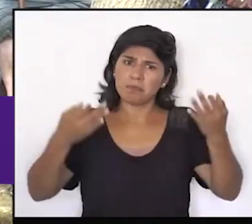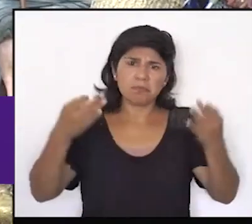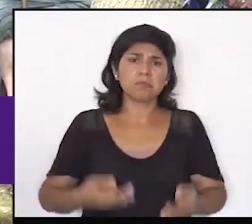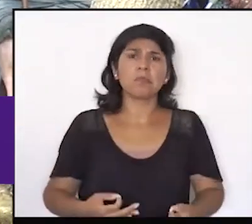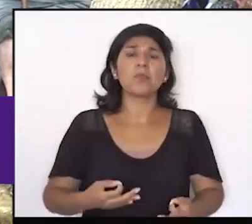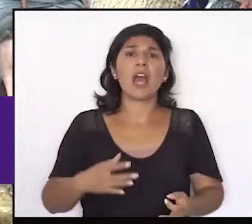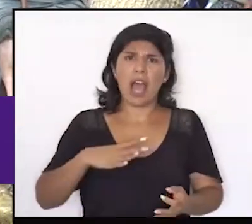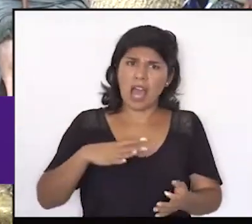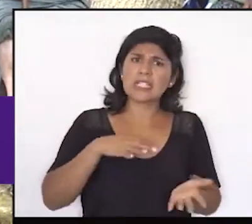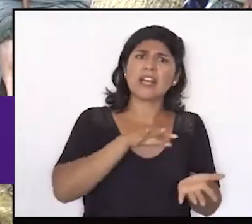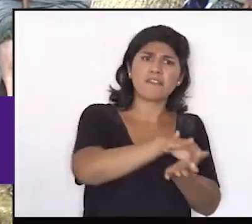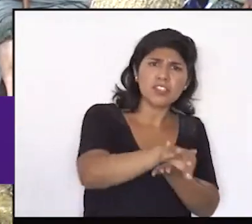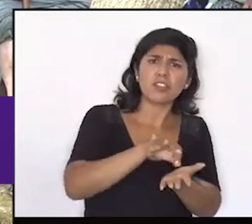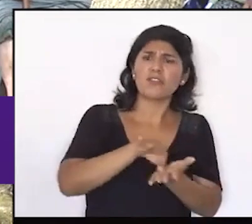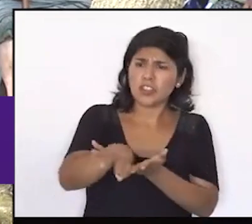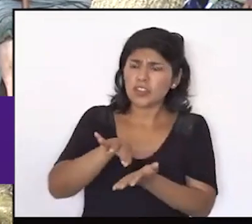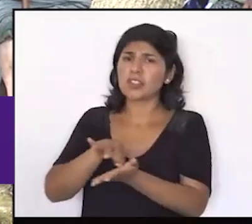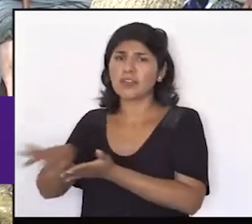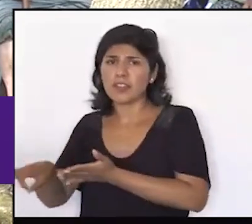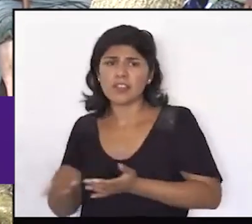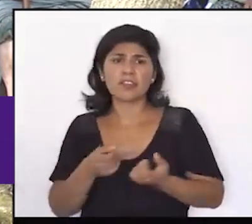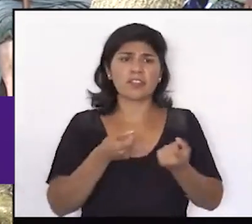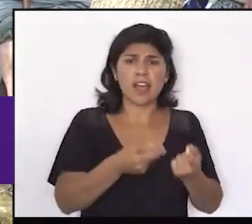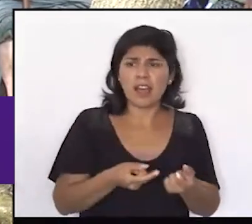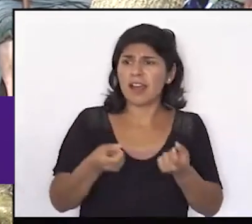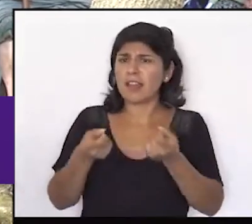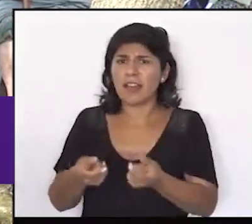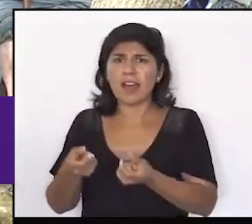eso, porque hay muchos servicios,